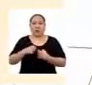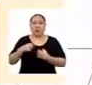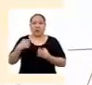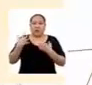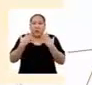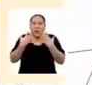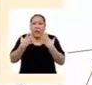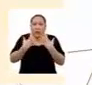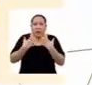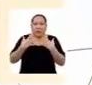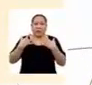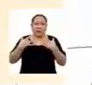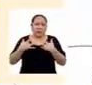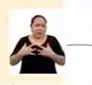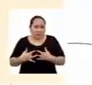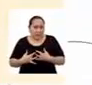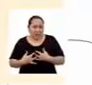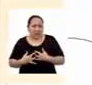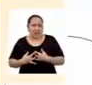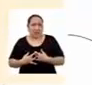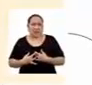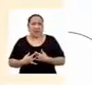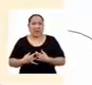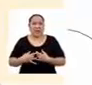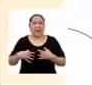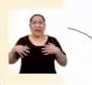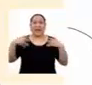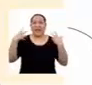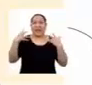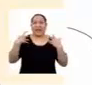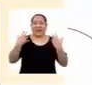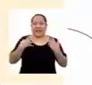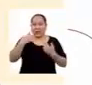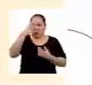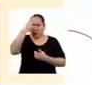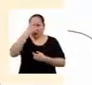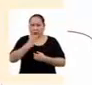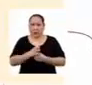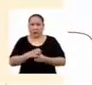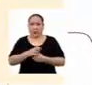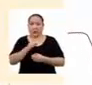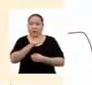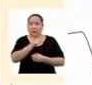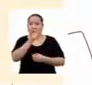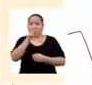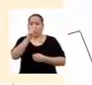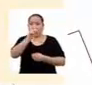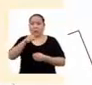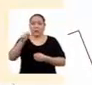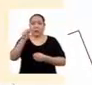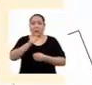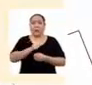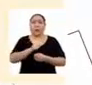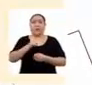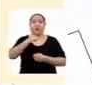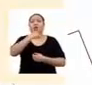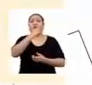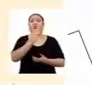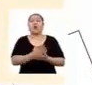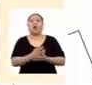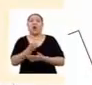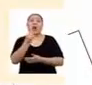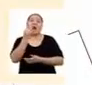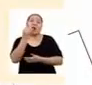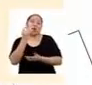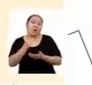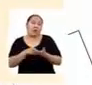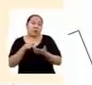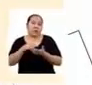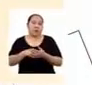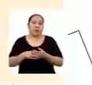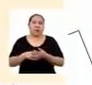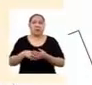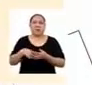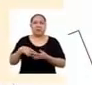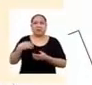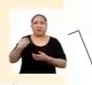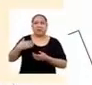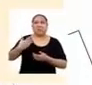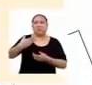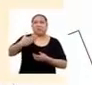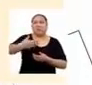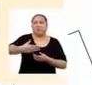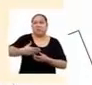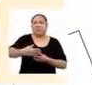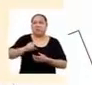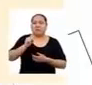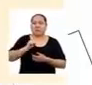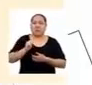tristeza, alegría y molestia. Y uno debe marcar nunca, a veces, con frecuencia,